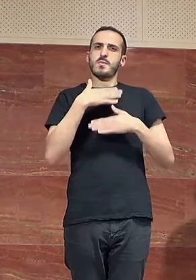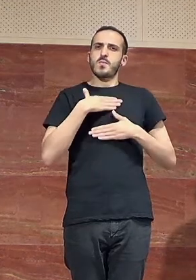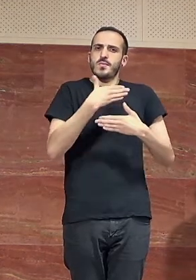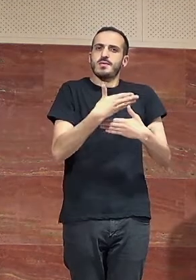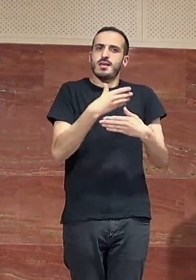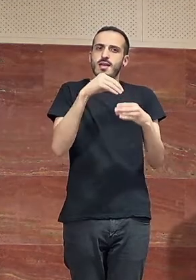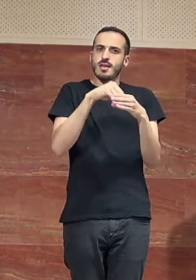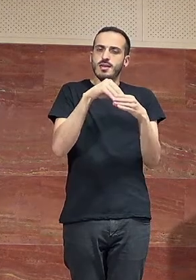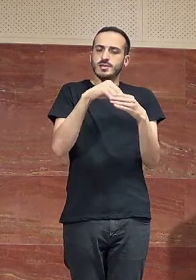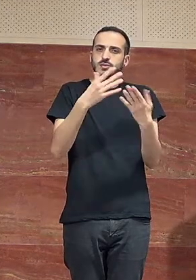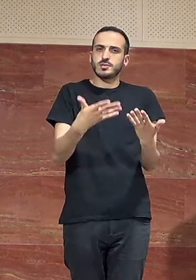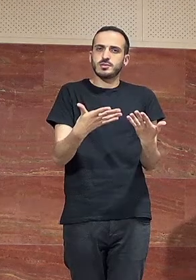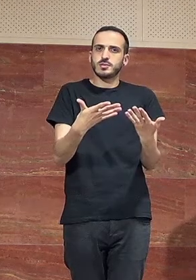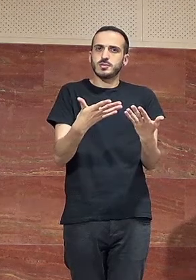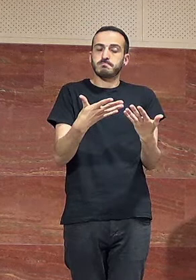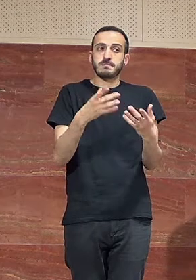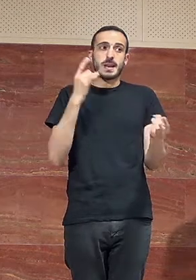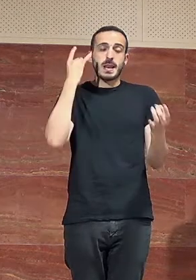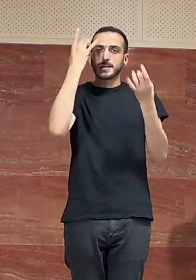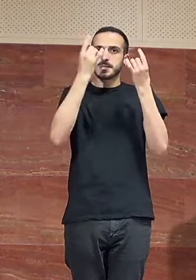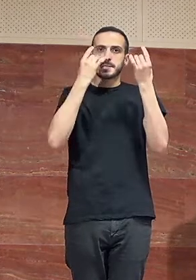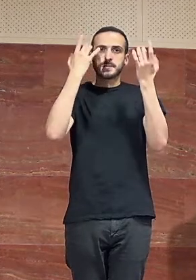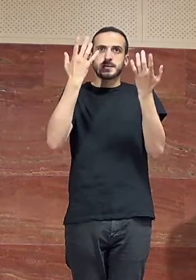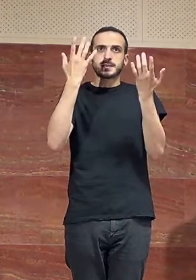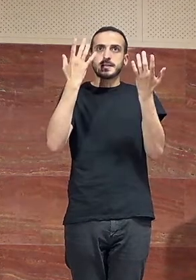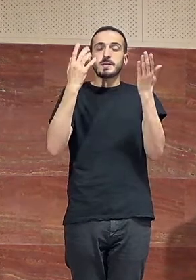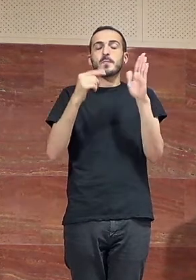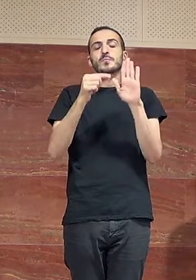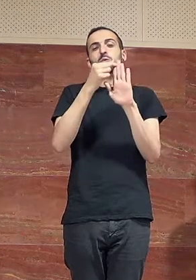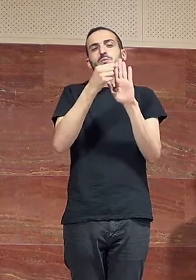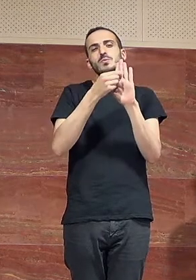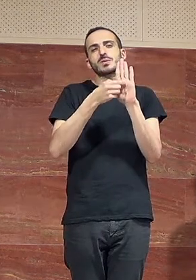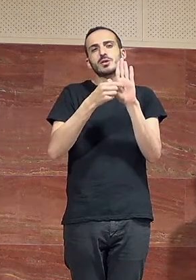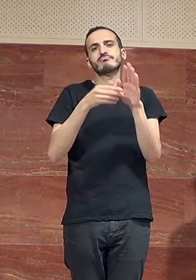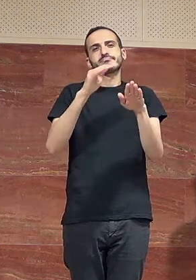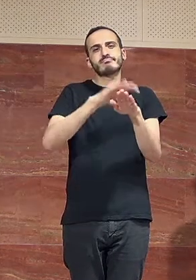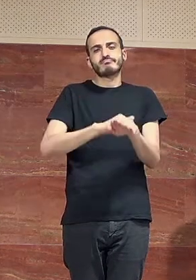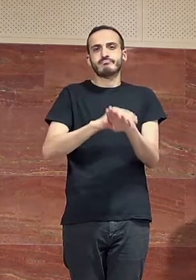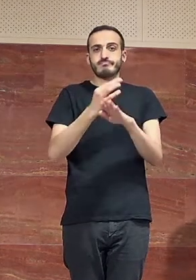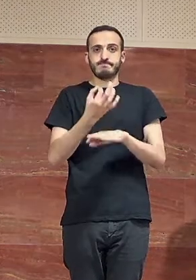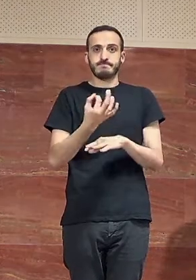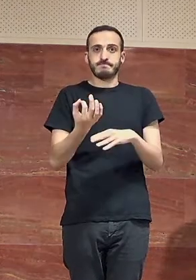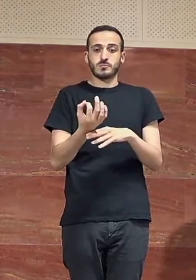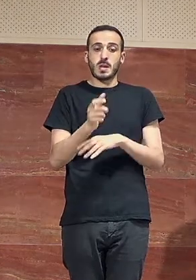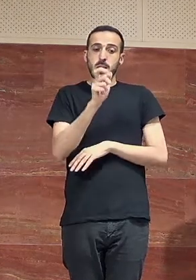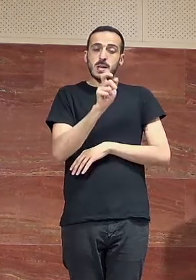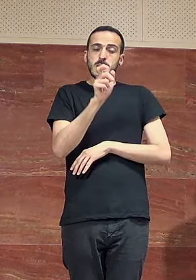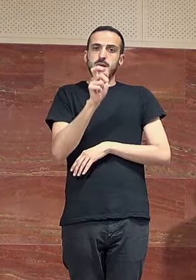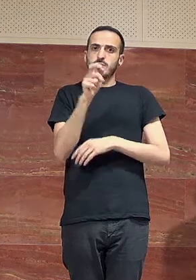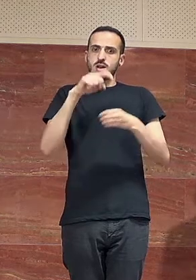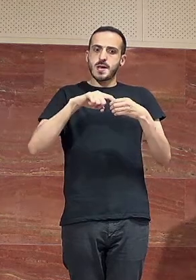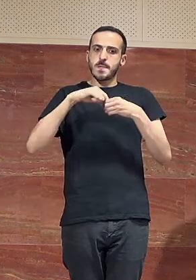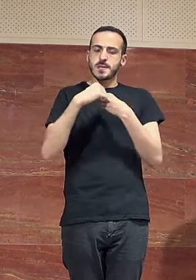esa actividad con sentido es quien consigue ligar estos términos. Así que la actividad integral y centrada en la persona en este,